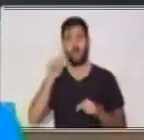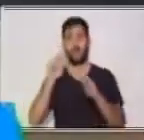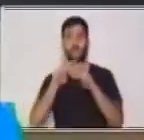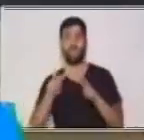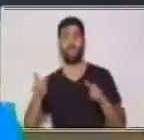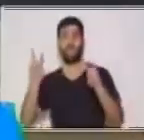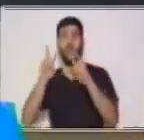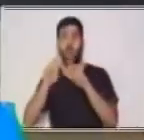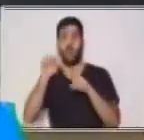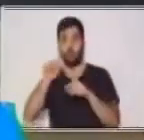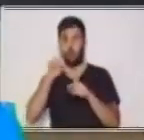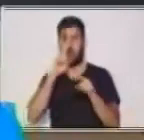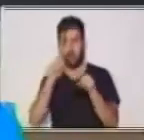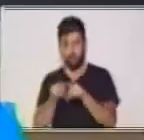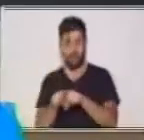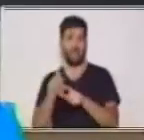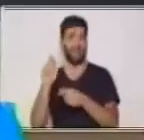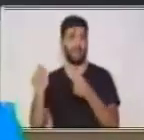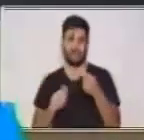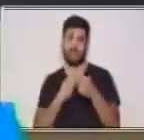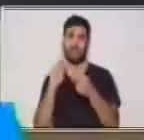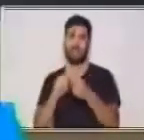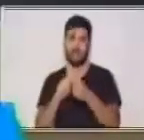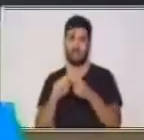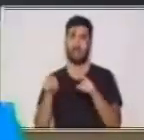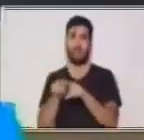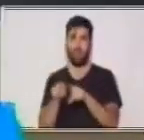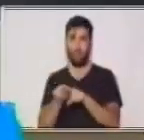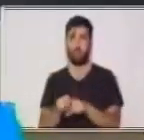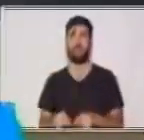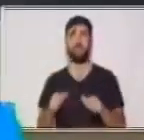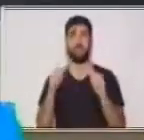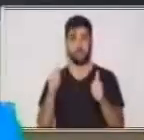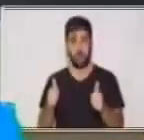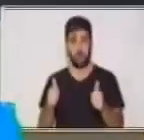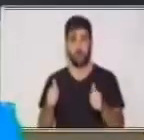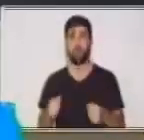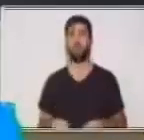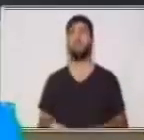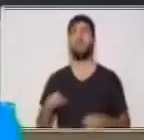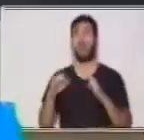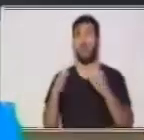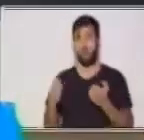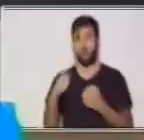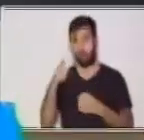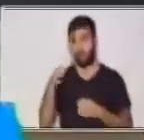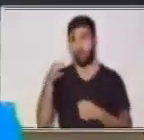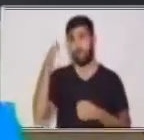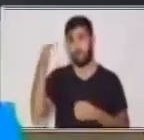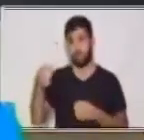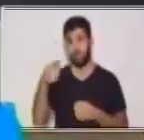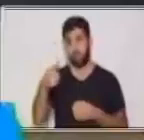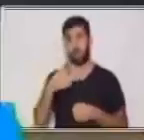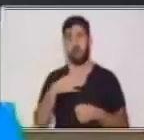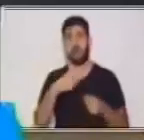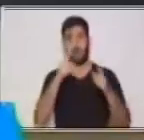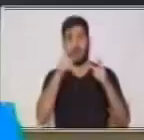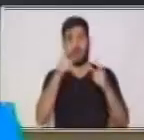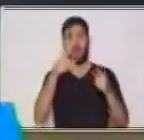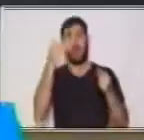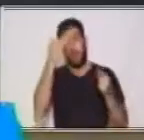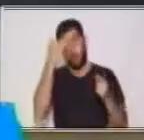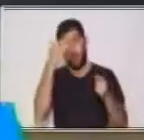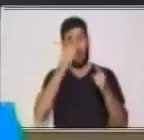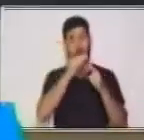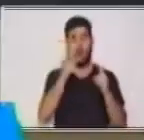valor que tiene gamma acá. Es exactamente el mismo. Entonces, en trigonometría usted se tiene que hacer valer de muchas